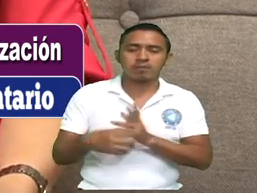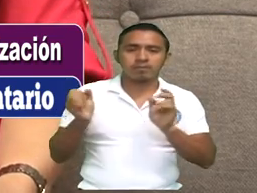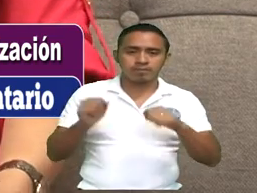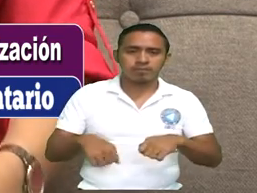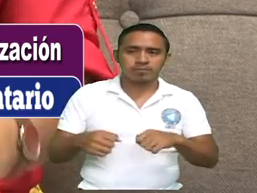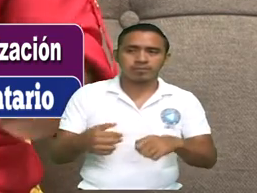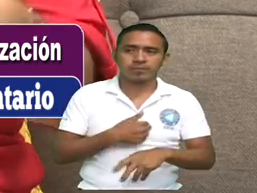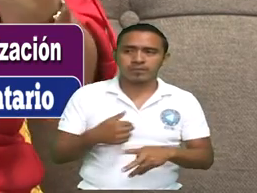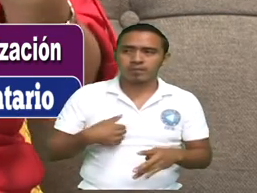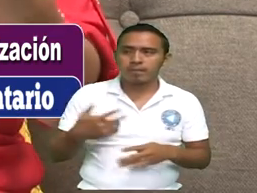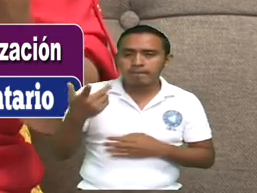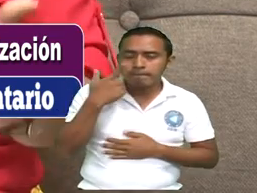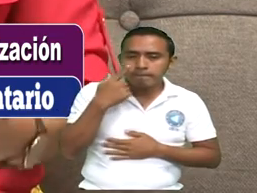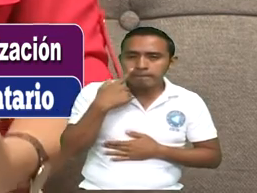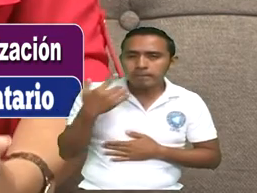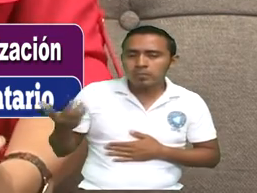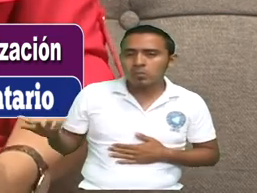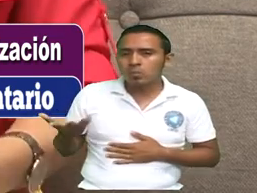ponen a prueba